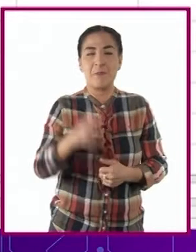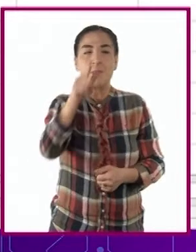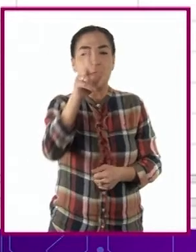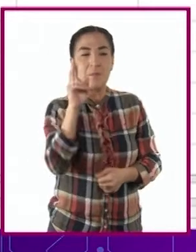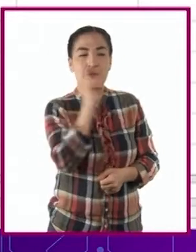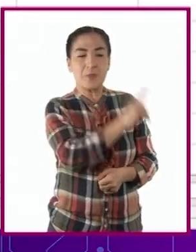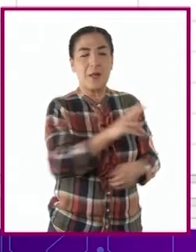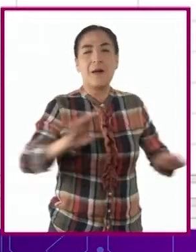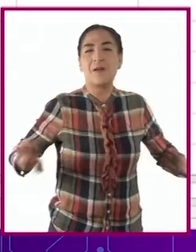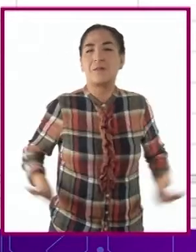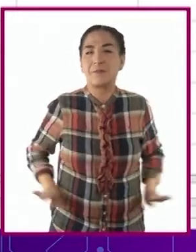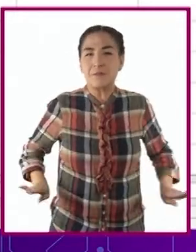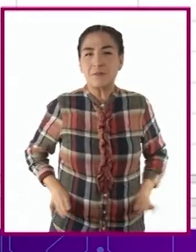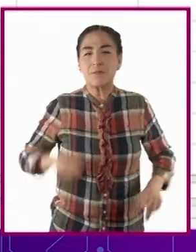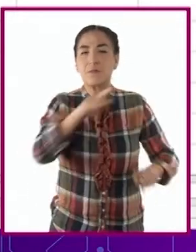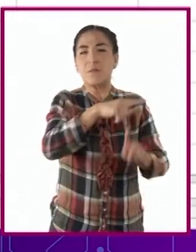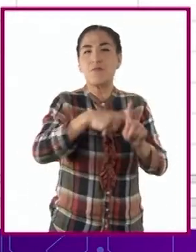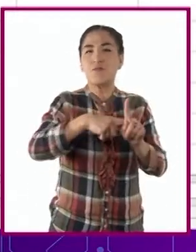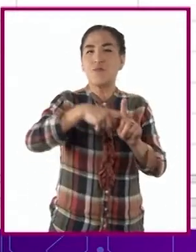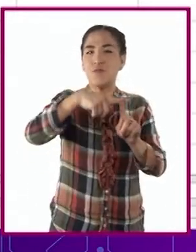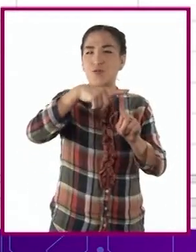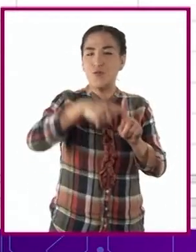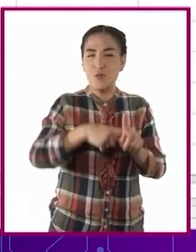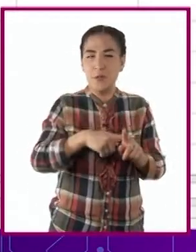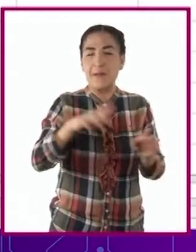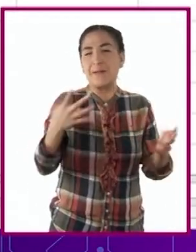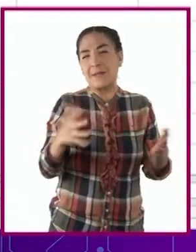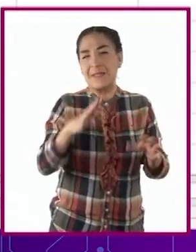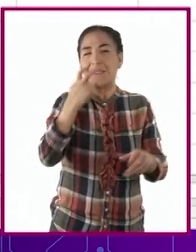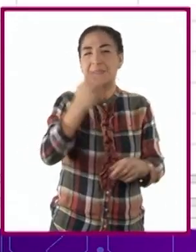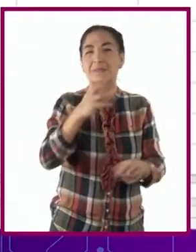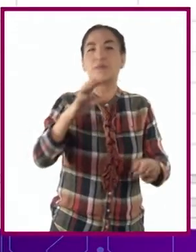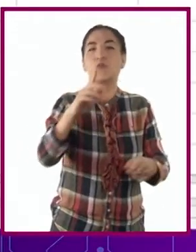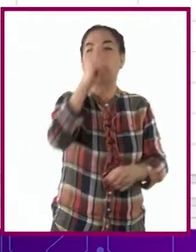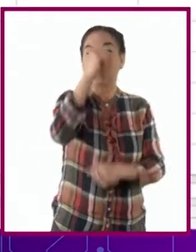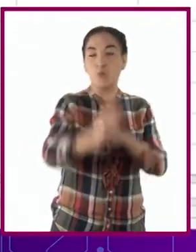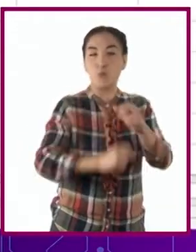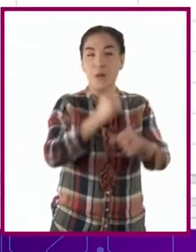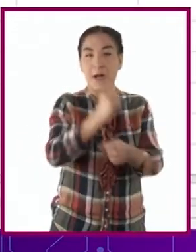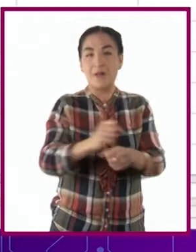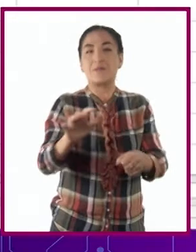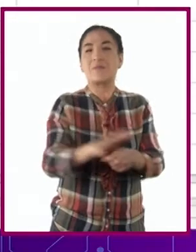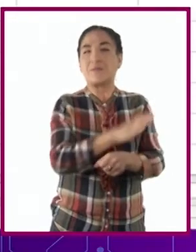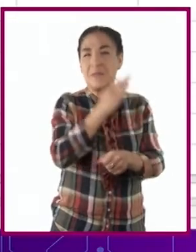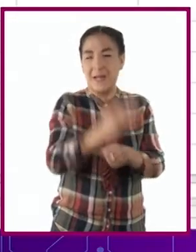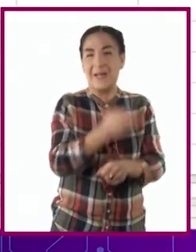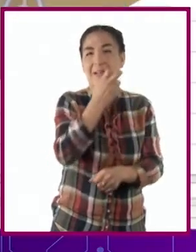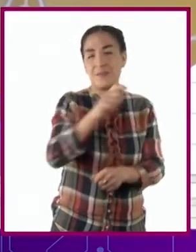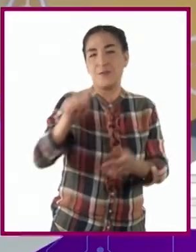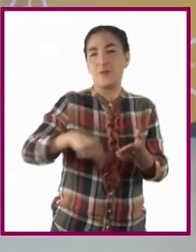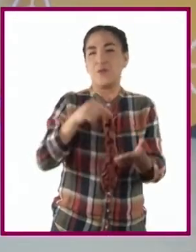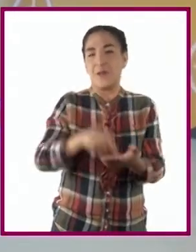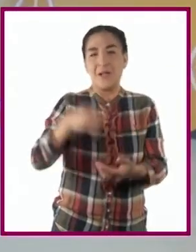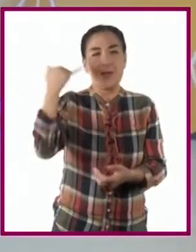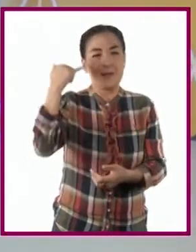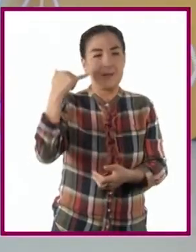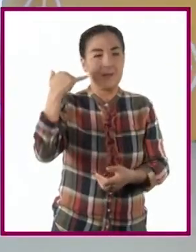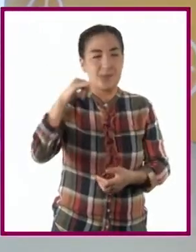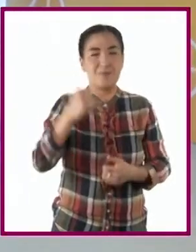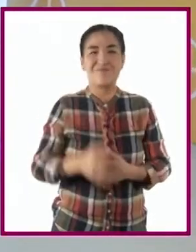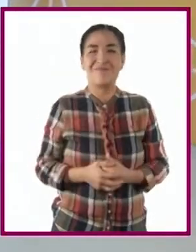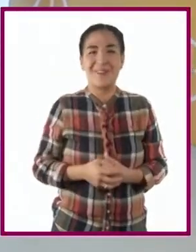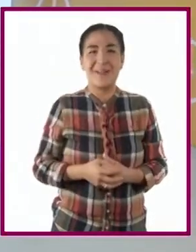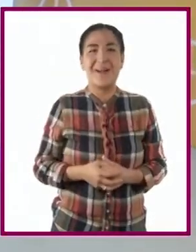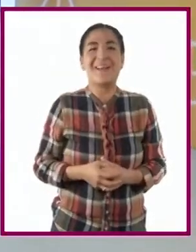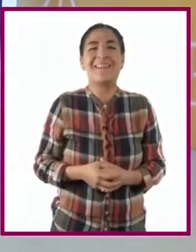el comportamiento de las temperaturas promedio durante un año en la ciudad de Mérida. Para continuar con su